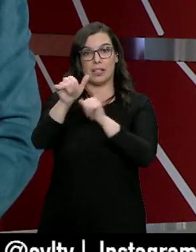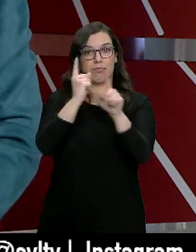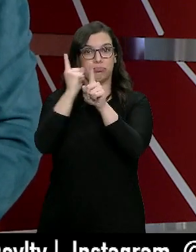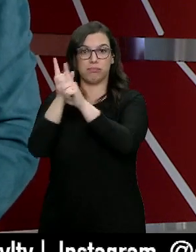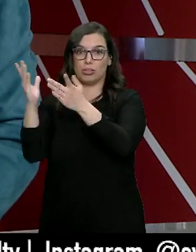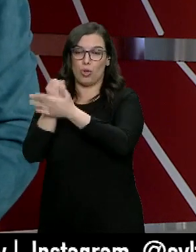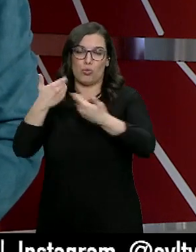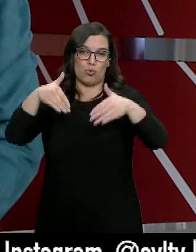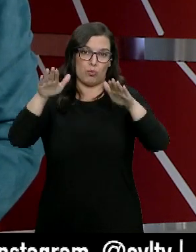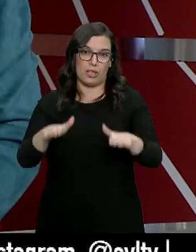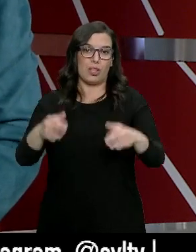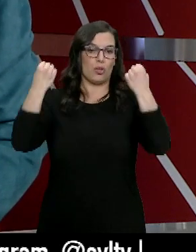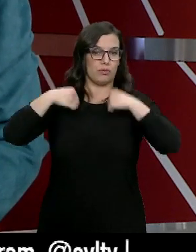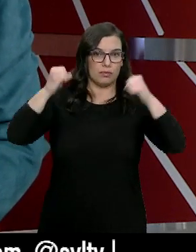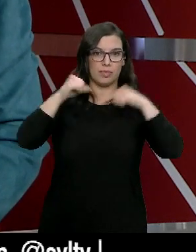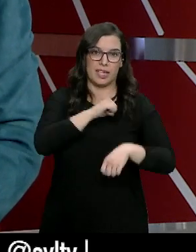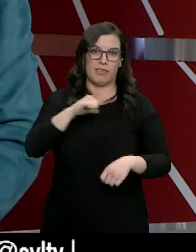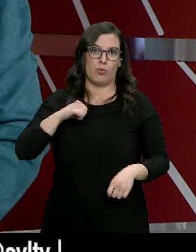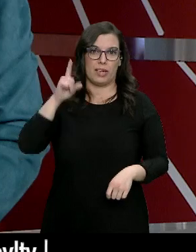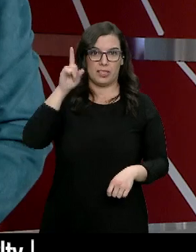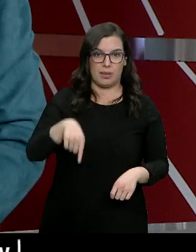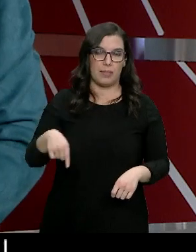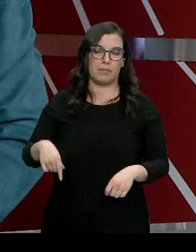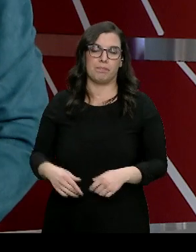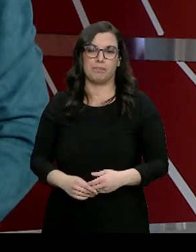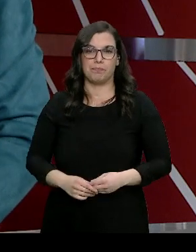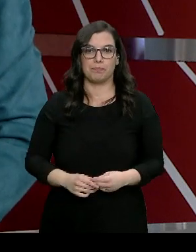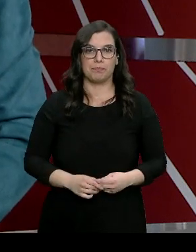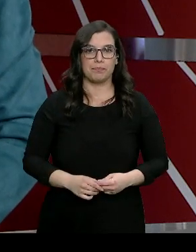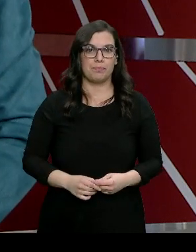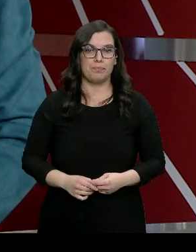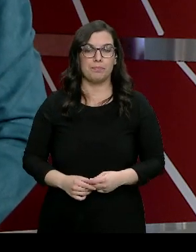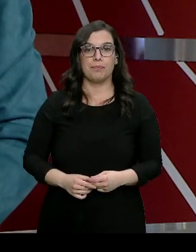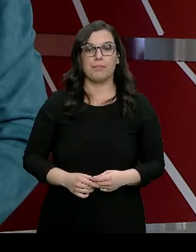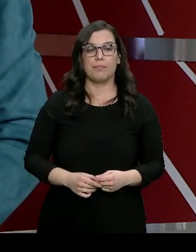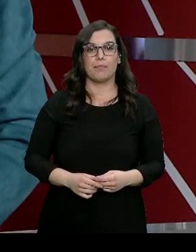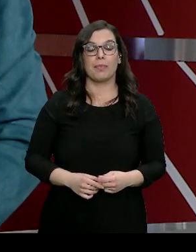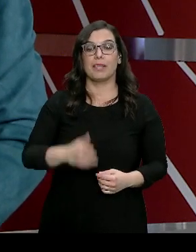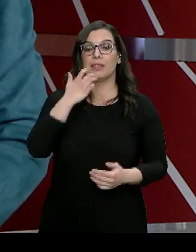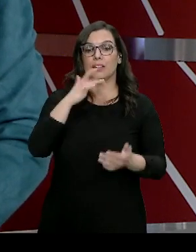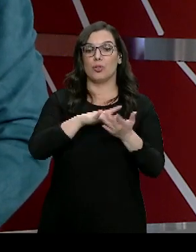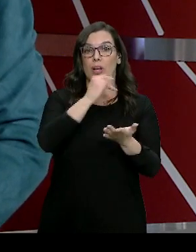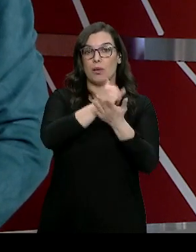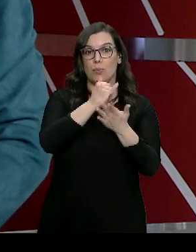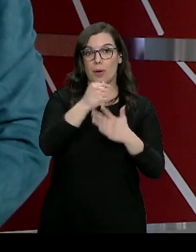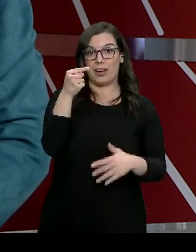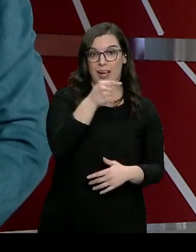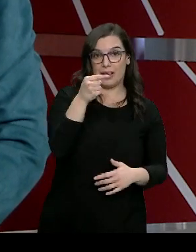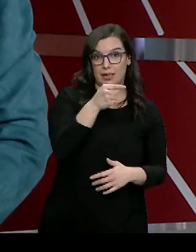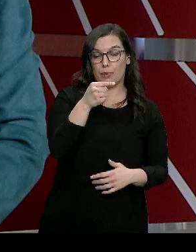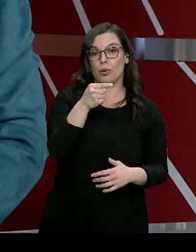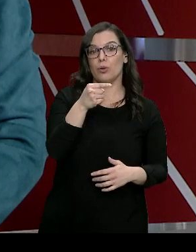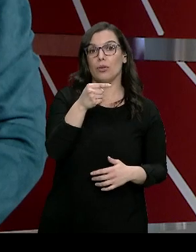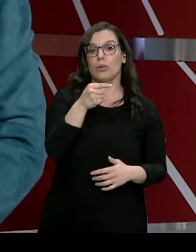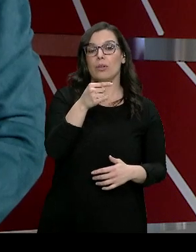y suspende los entrenamientos individuales que había mantenido hasta la fecha. Los futbolistas que habían dado negativo en los test previos del club